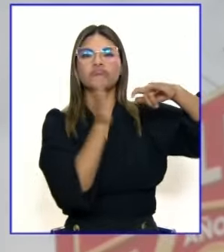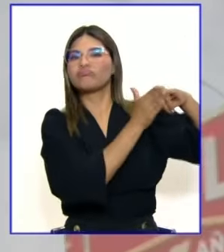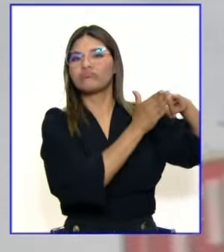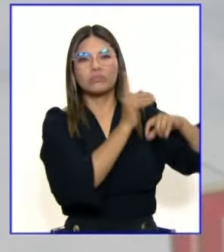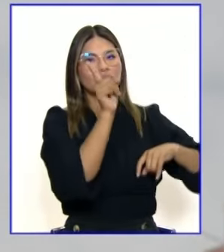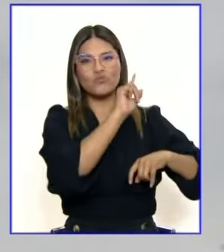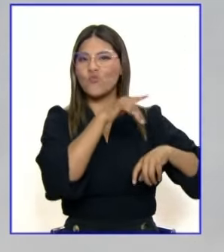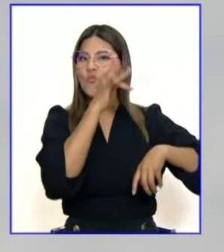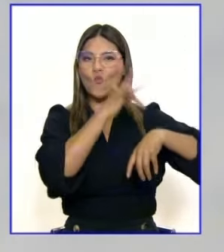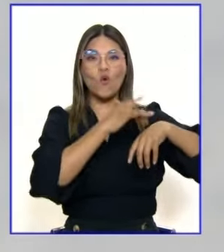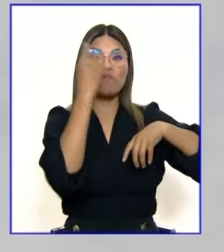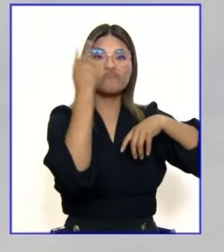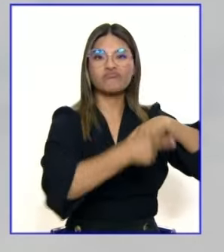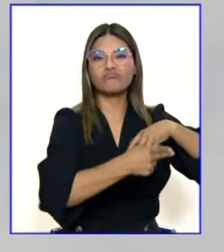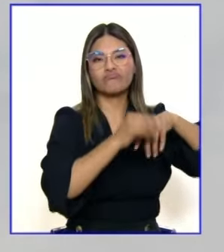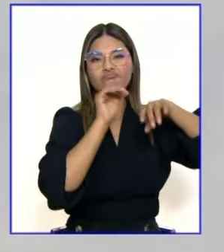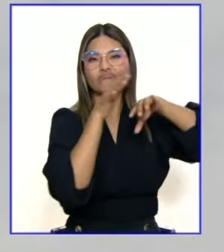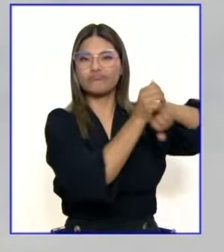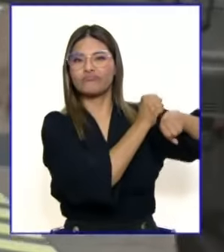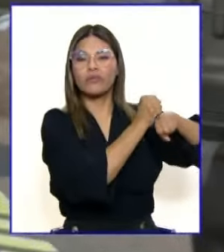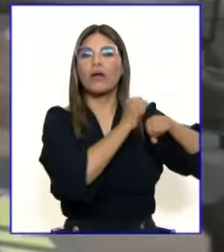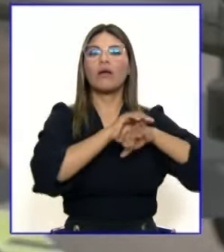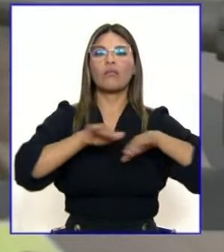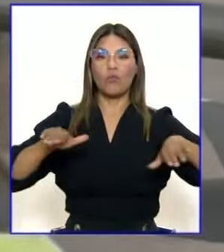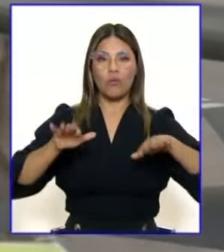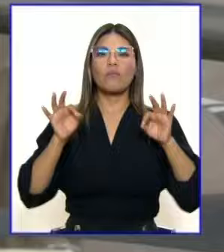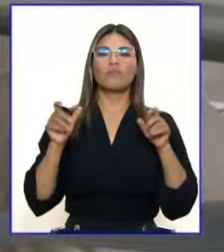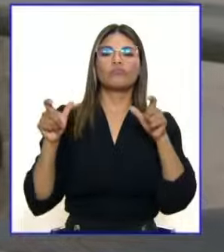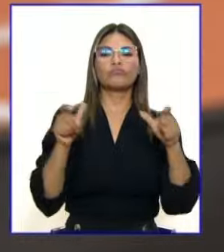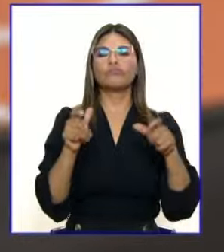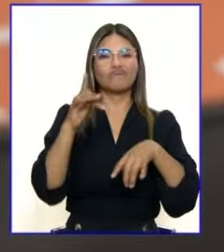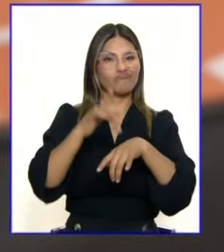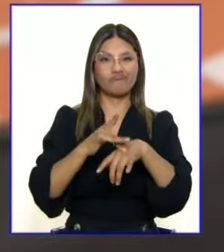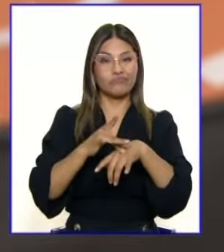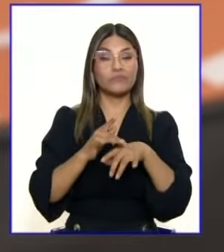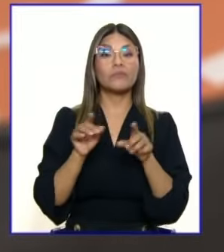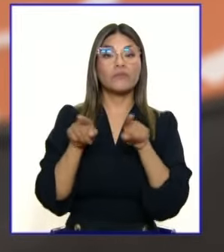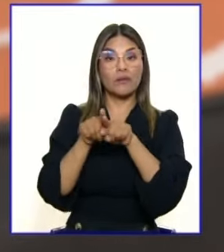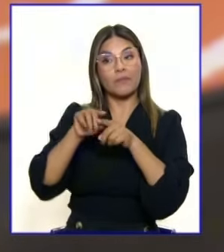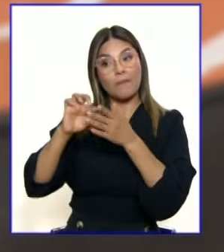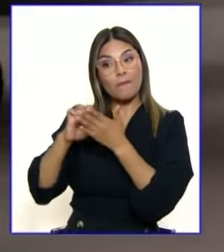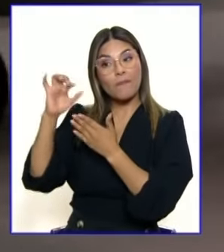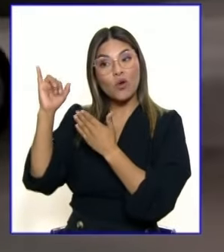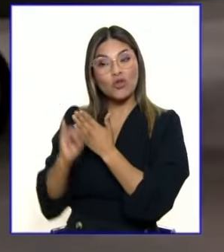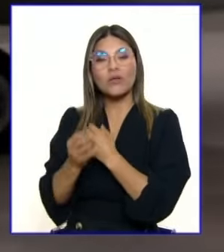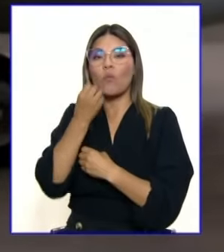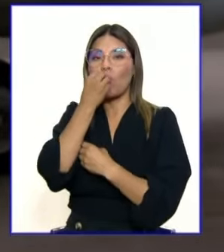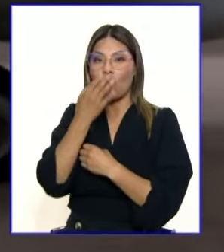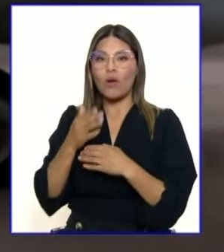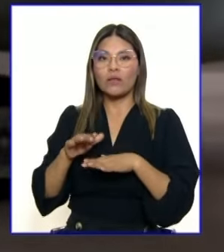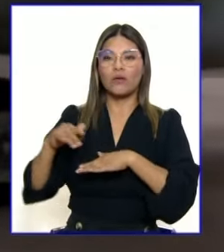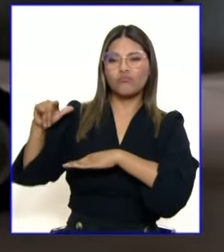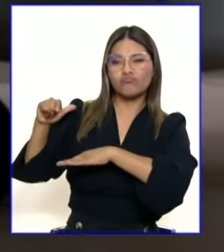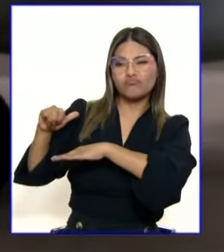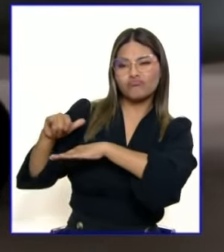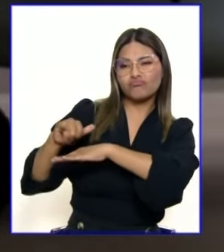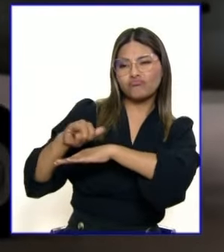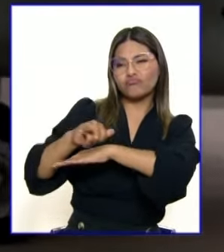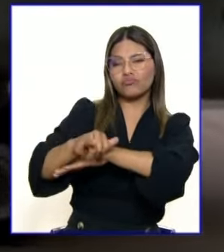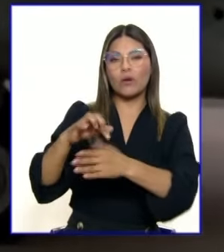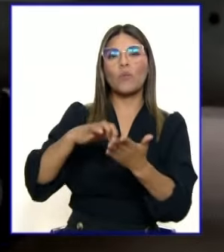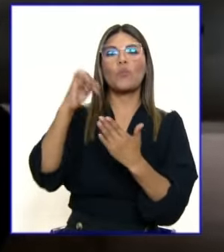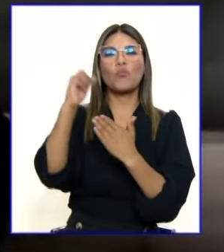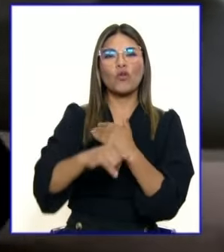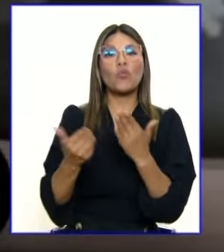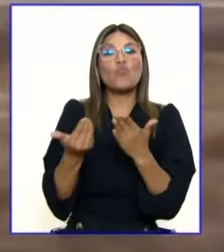policía que se aproxime a las áreas de interés. También destacó el proyecto de construcción de un puerto espacial en nuestro país,